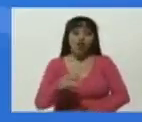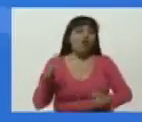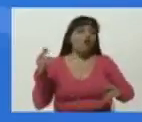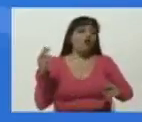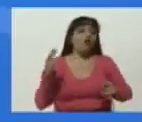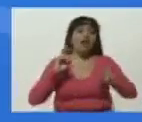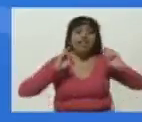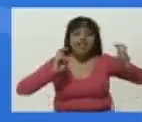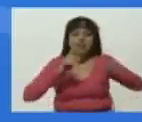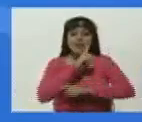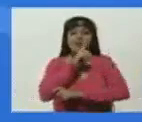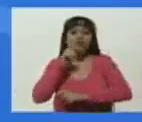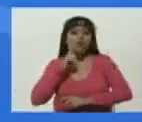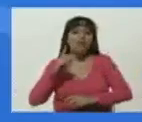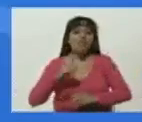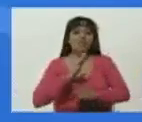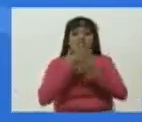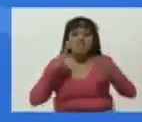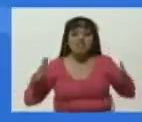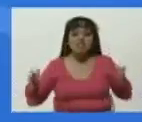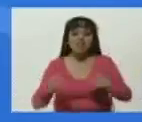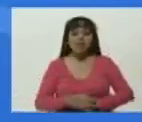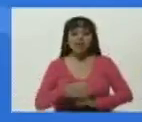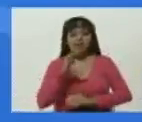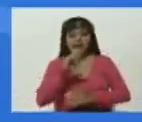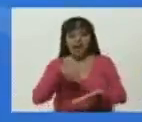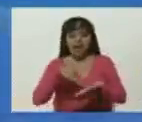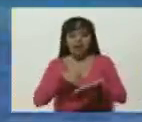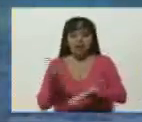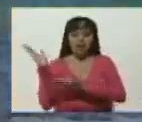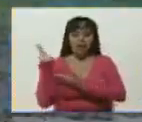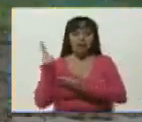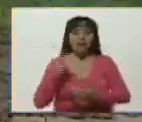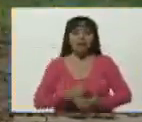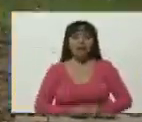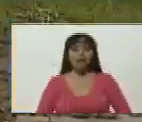Carabobo. ¡Arpa, maestro!